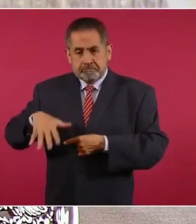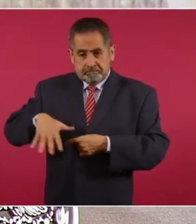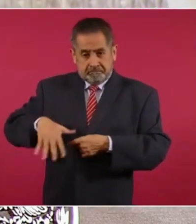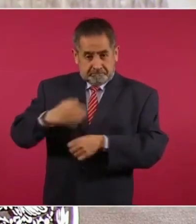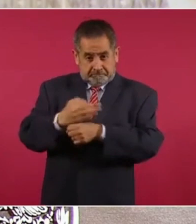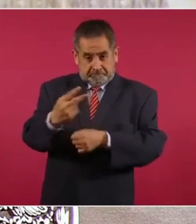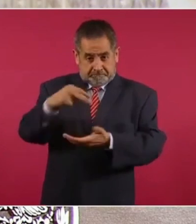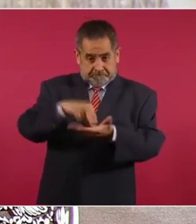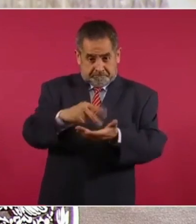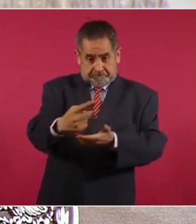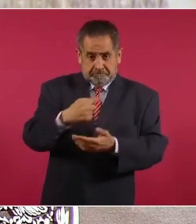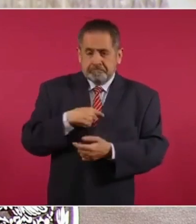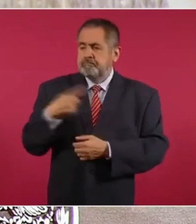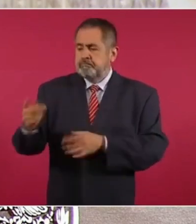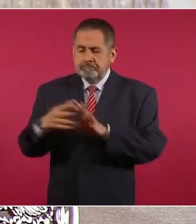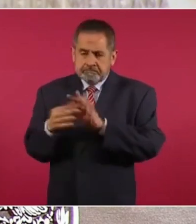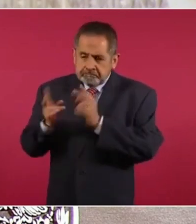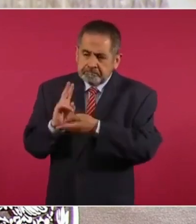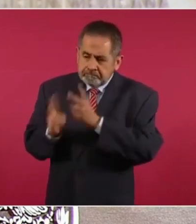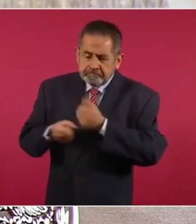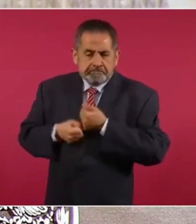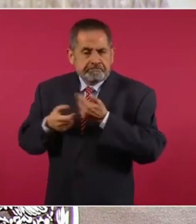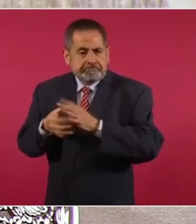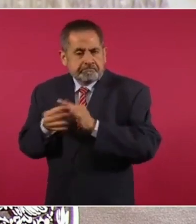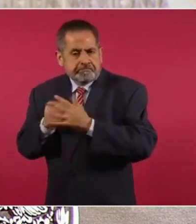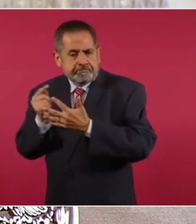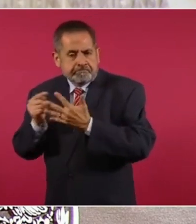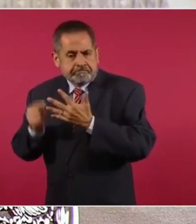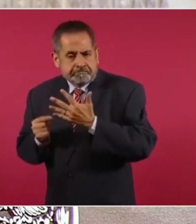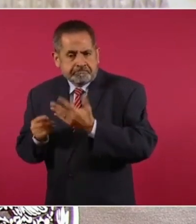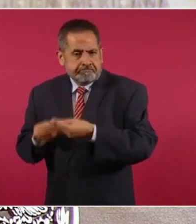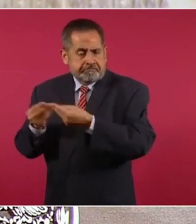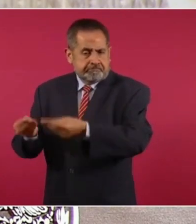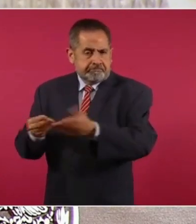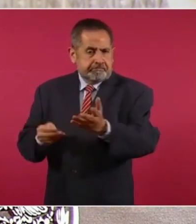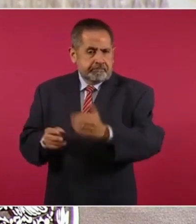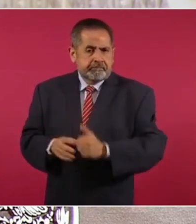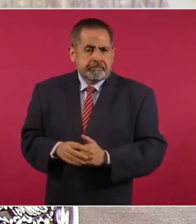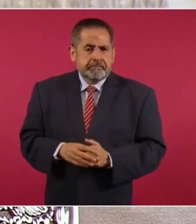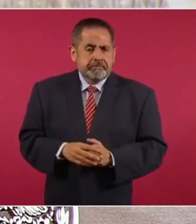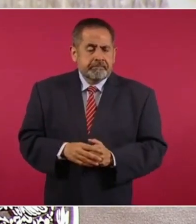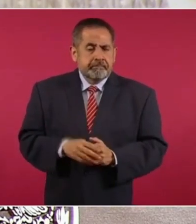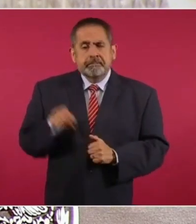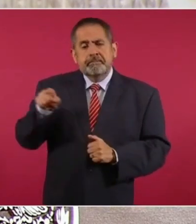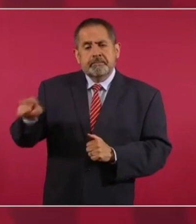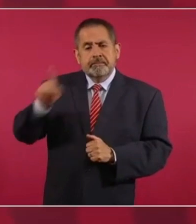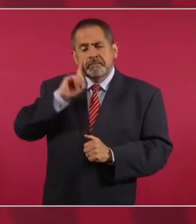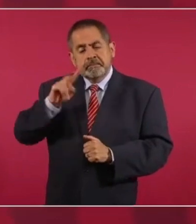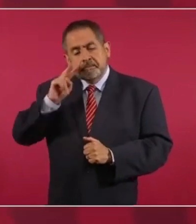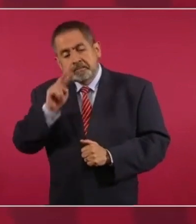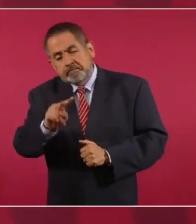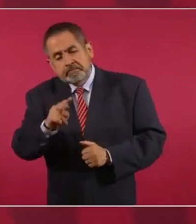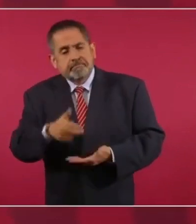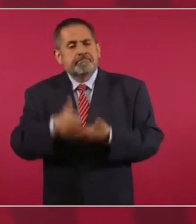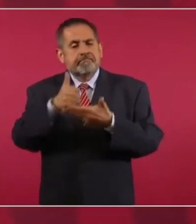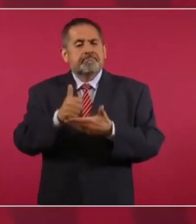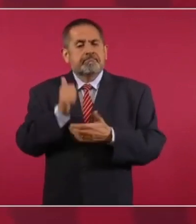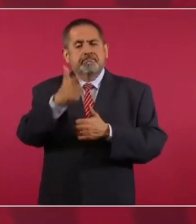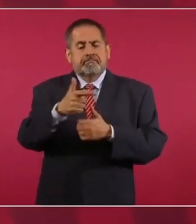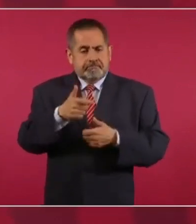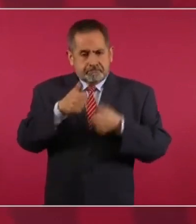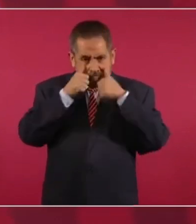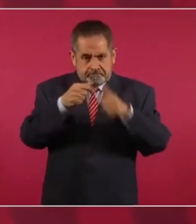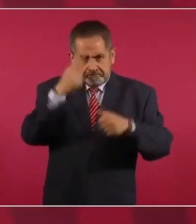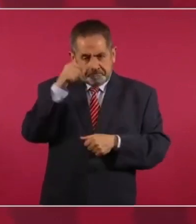has expresado y que ella ayude